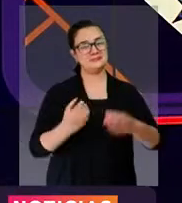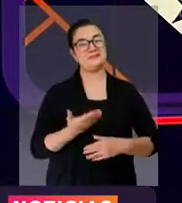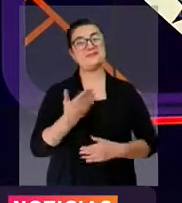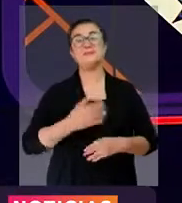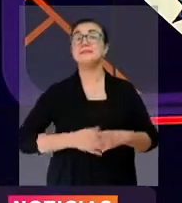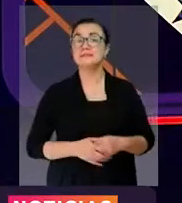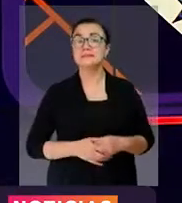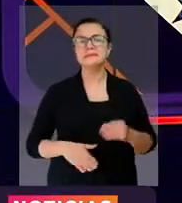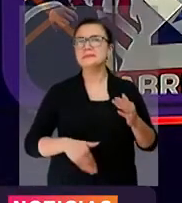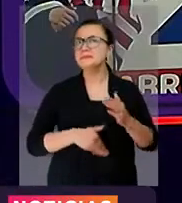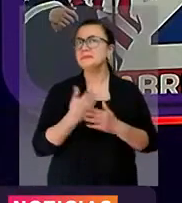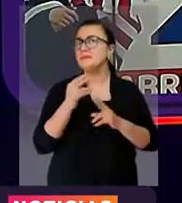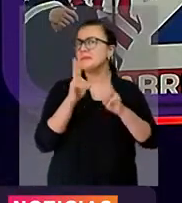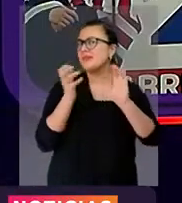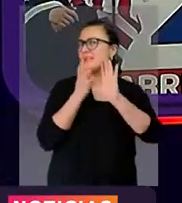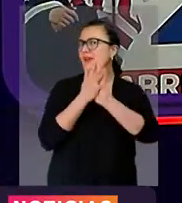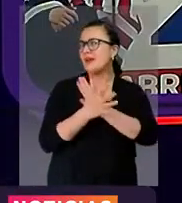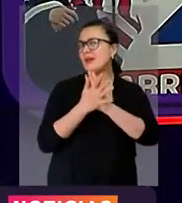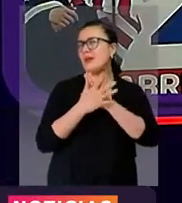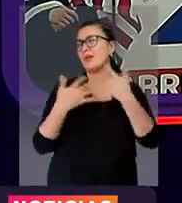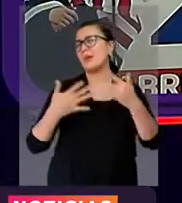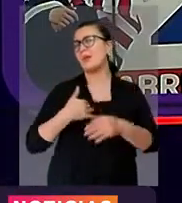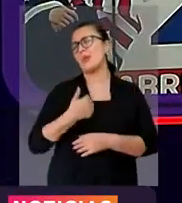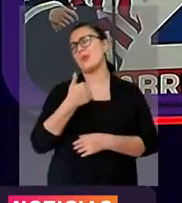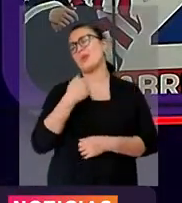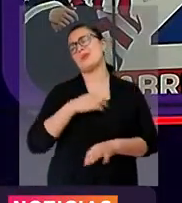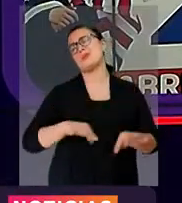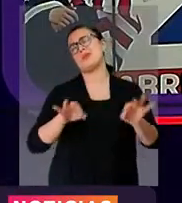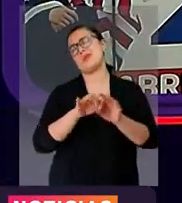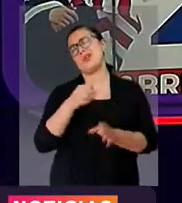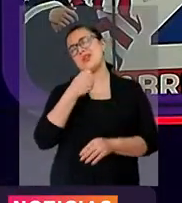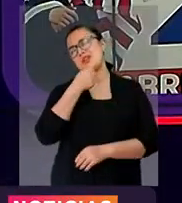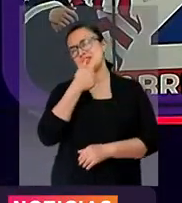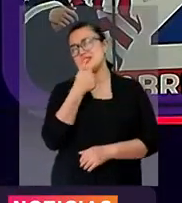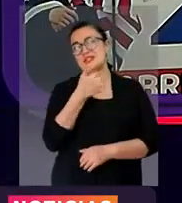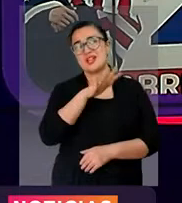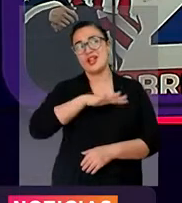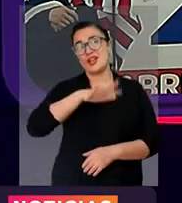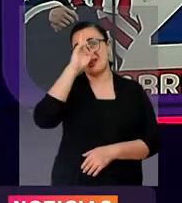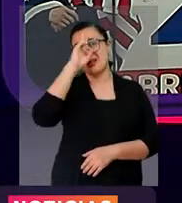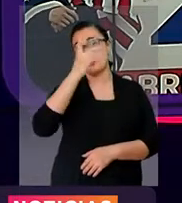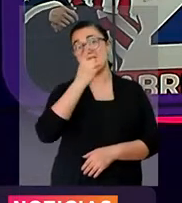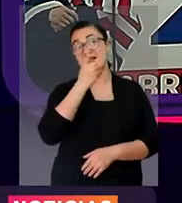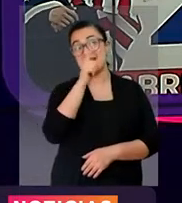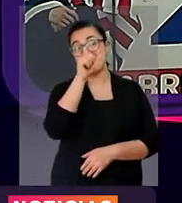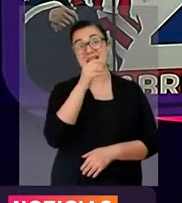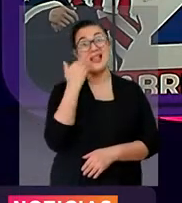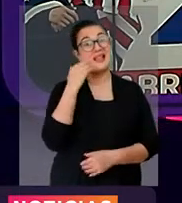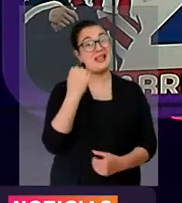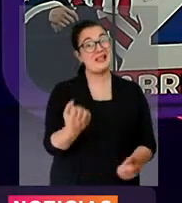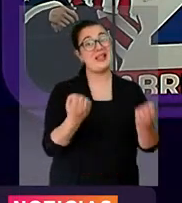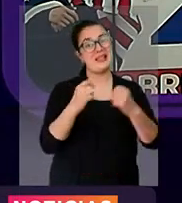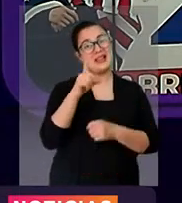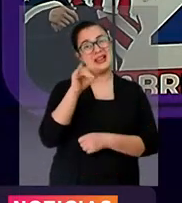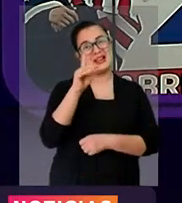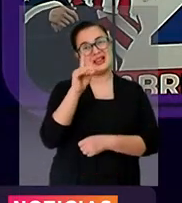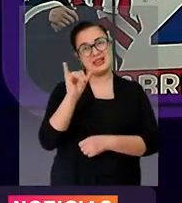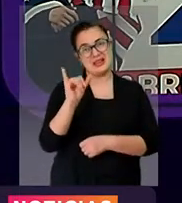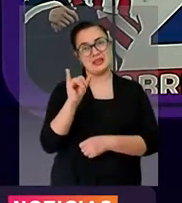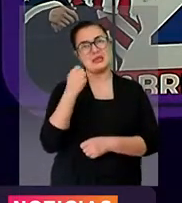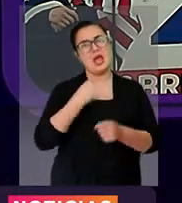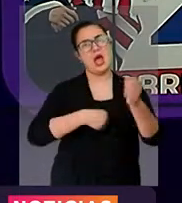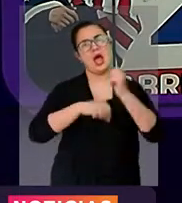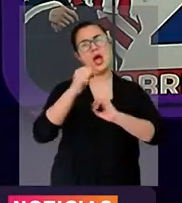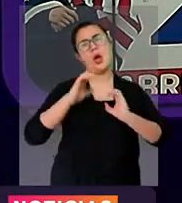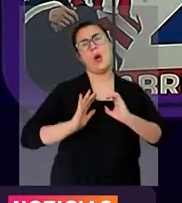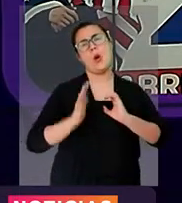Abrimos esta sección de noticias con un triunfo importante en República Dominicana porque la pesista del Registro de Bogotá, Lady Solís, ganó medalla de oro y